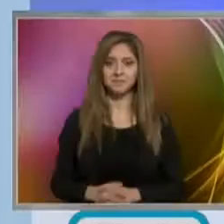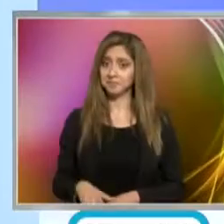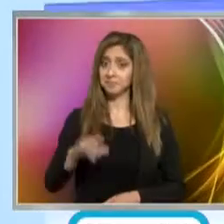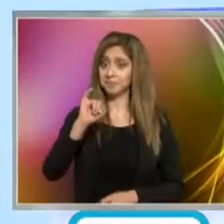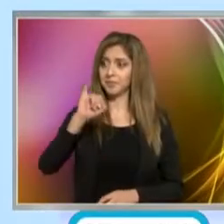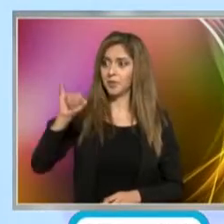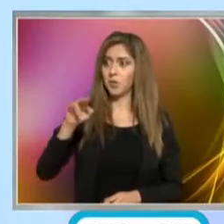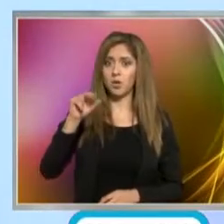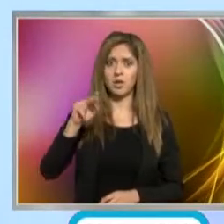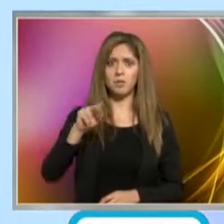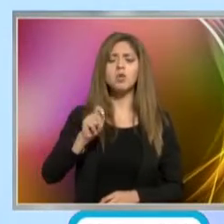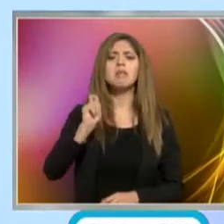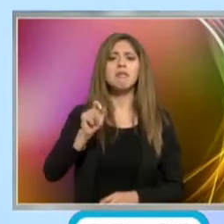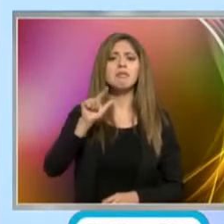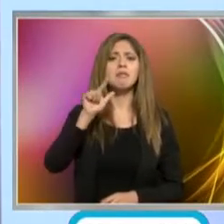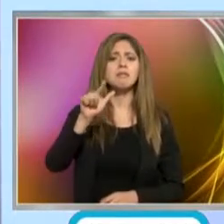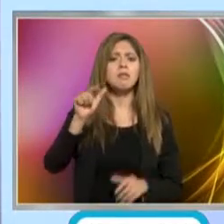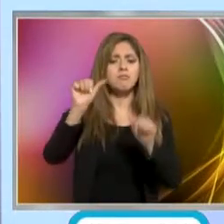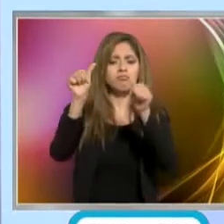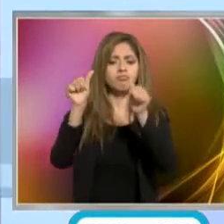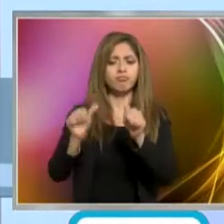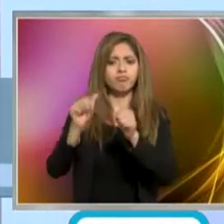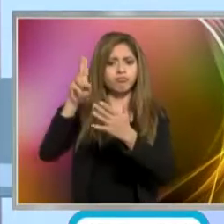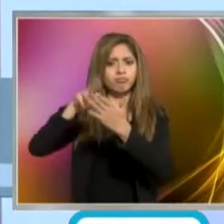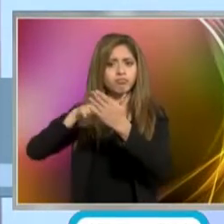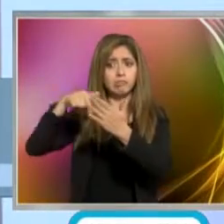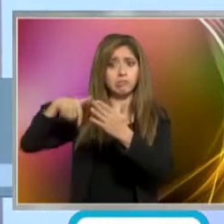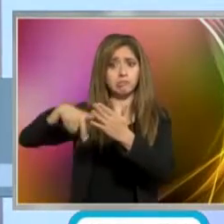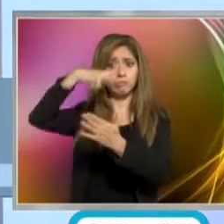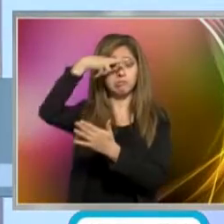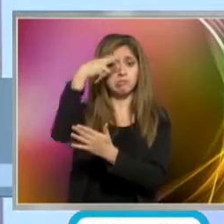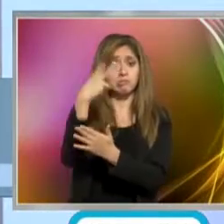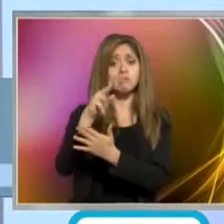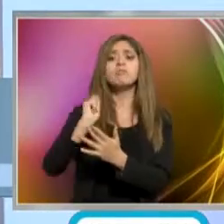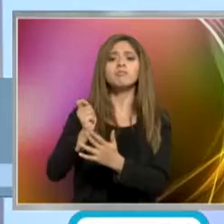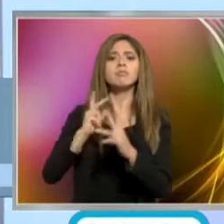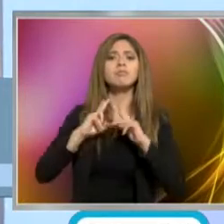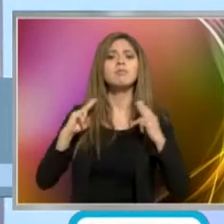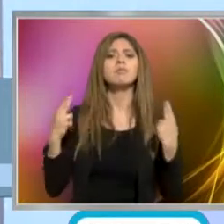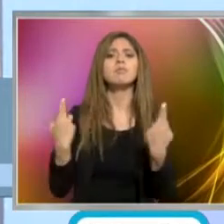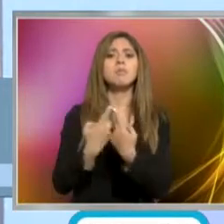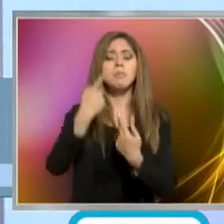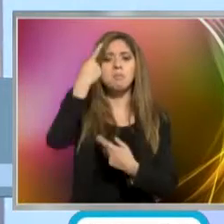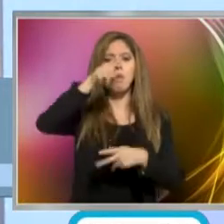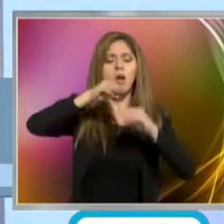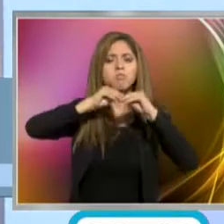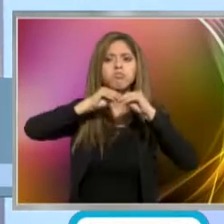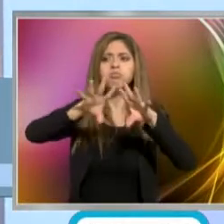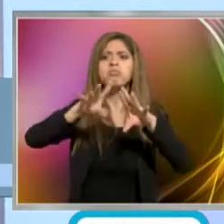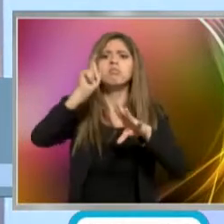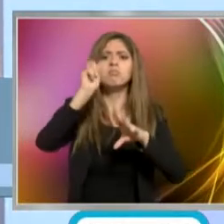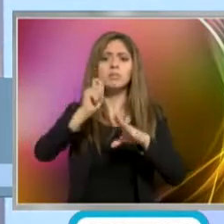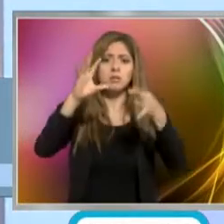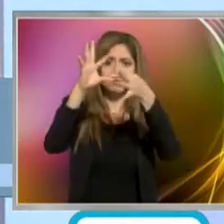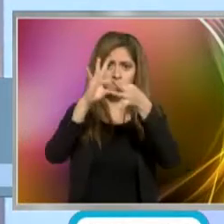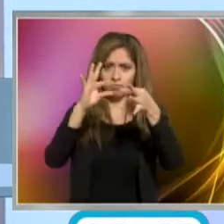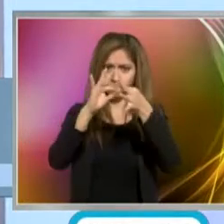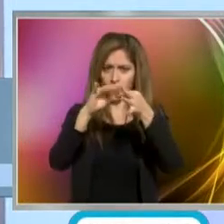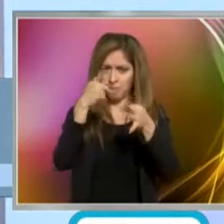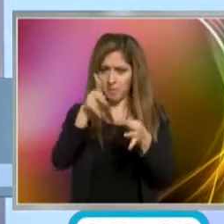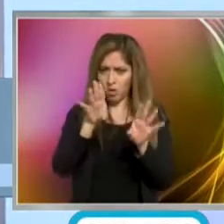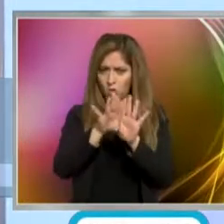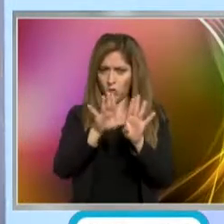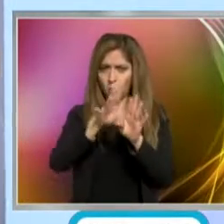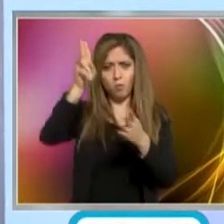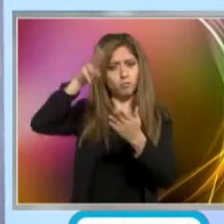Así es, Juan Ramón, porque 17 artistas emergentes mexicanas se reúnen para dar un mensaje, para comunicar sin voz, pero a través